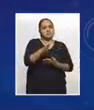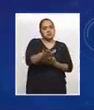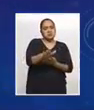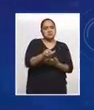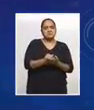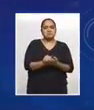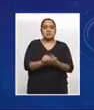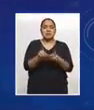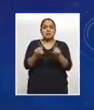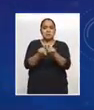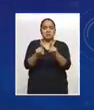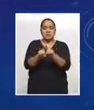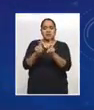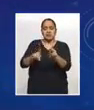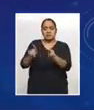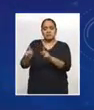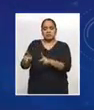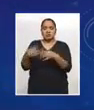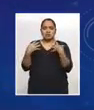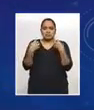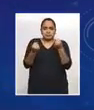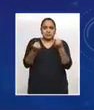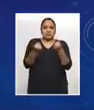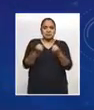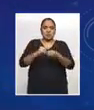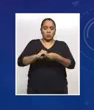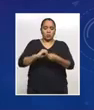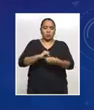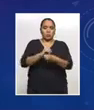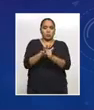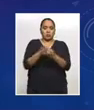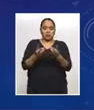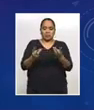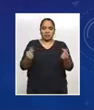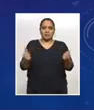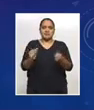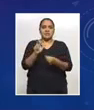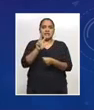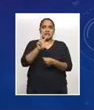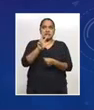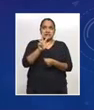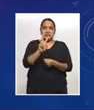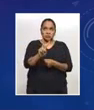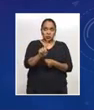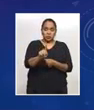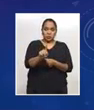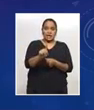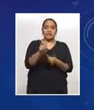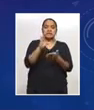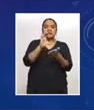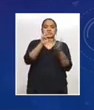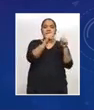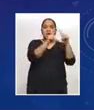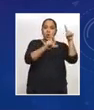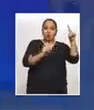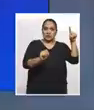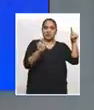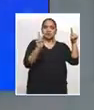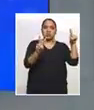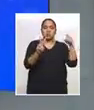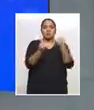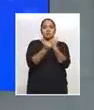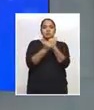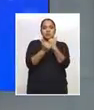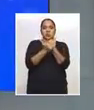las personas recuperadas, tenemos una del Departamento de Cortés, dos del Departamento de Colón y una del Departamento de Lloro.